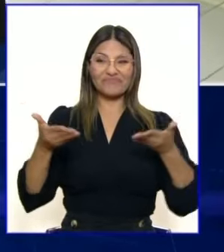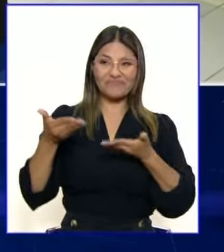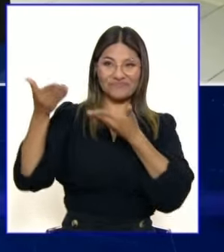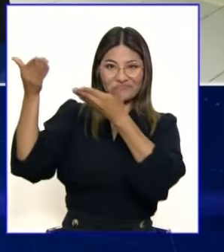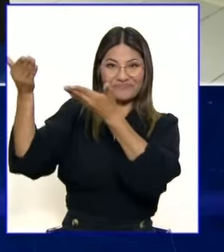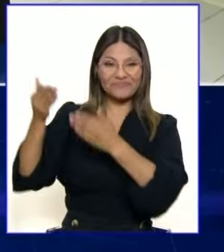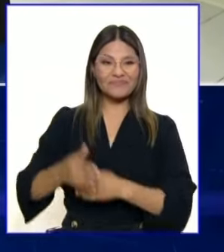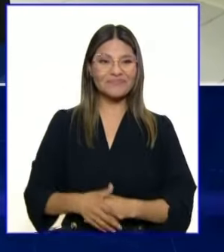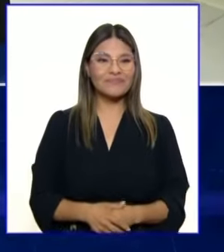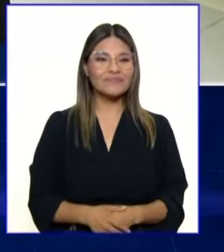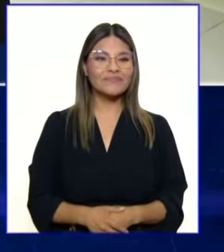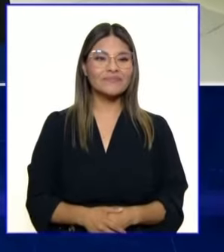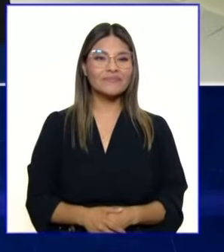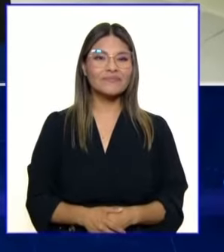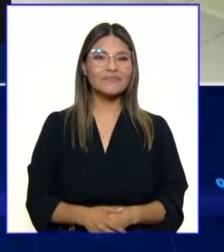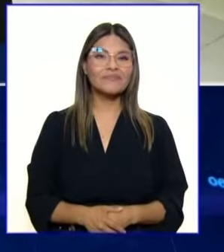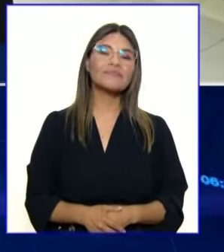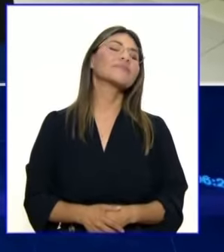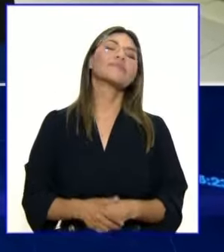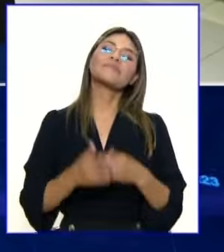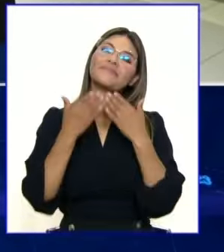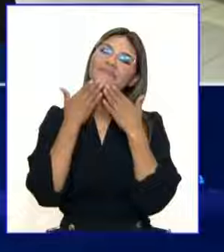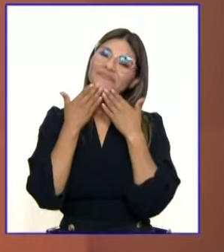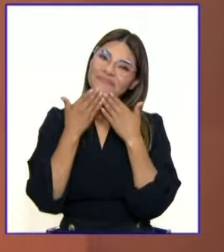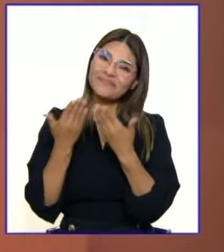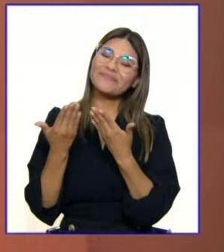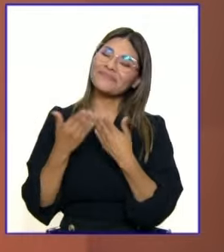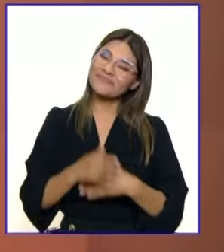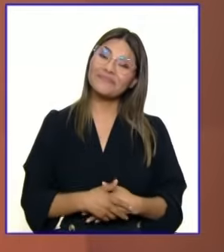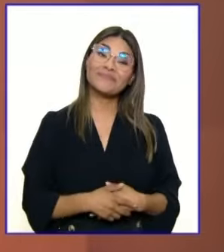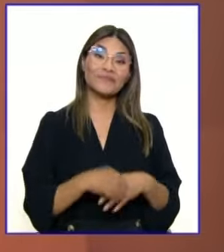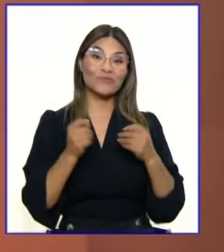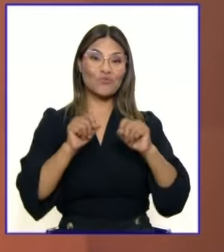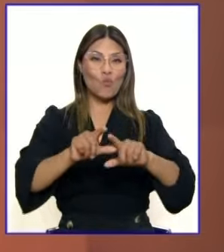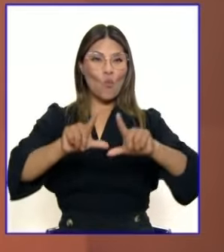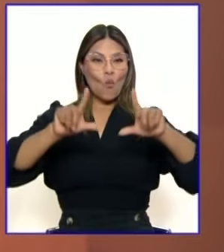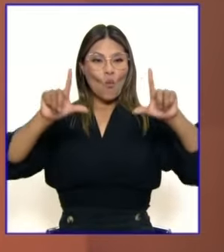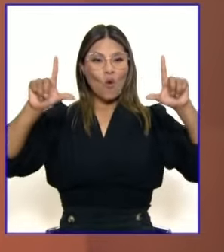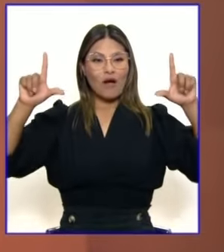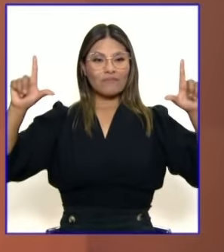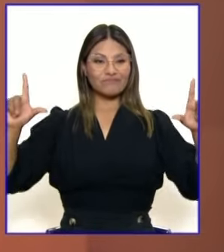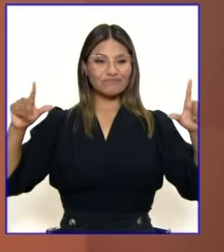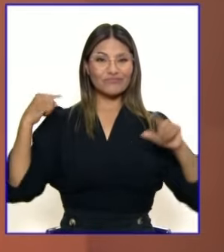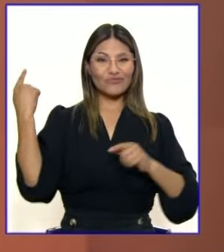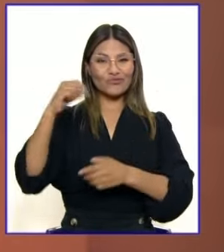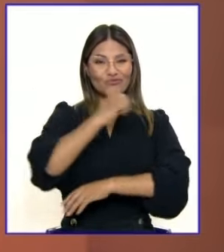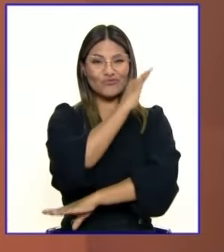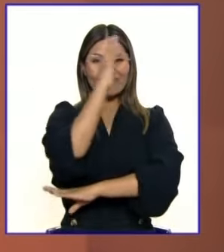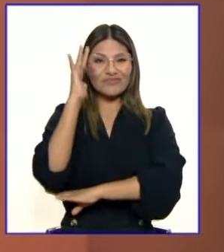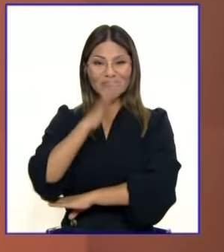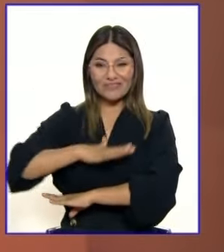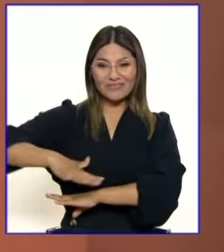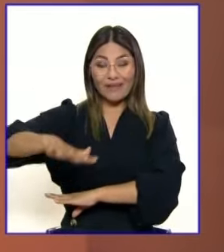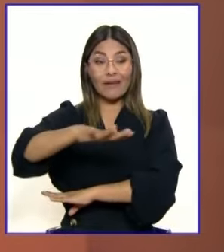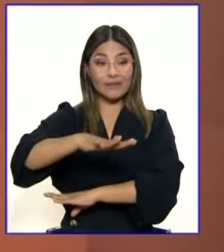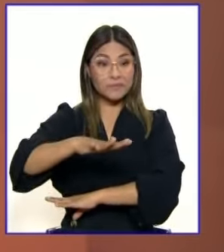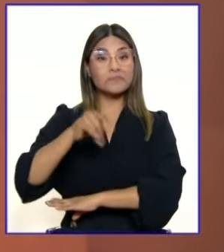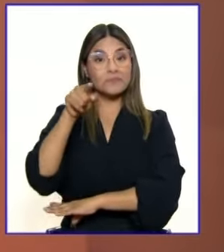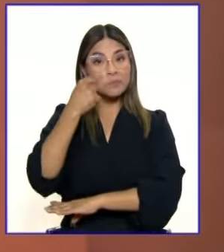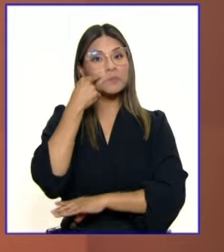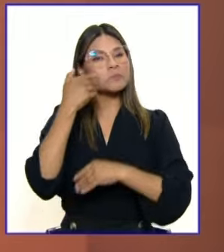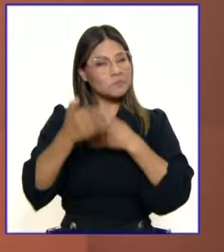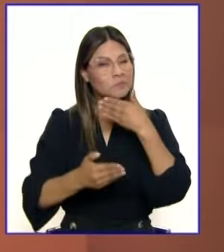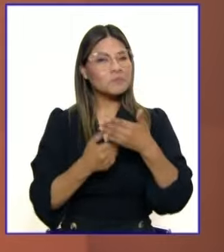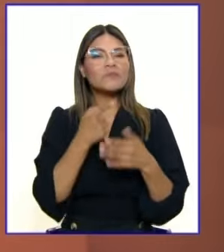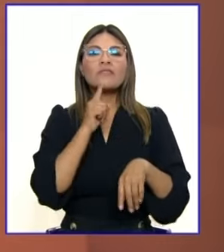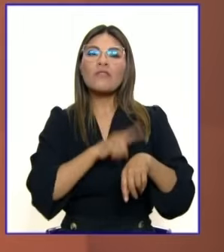Chancay. Vamos contigo, estudios. Así es, Cintia Malpartida, y a través de esta pantalla gigante en la Plaza de Armas de Chancay, usted podrá seguir